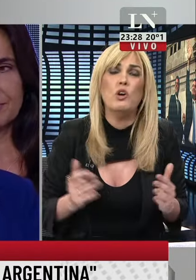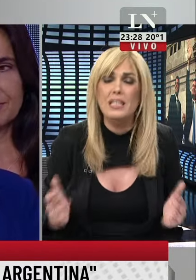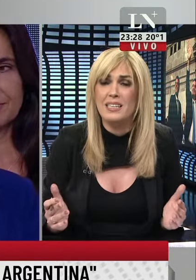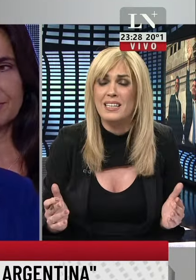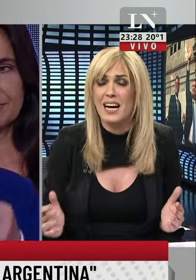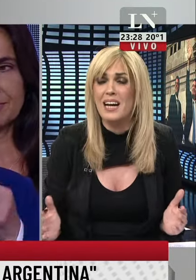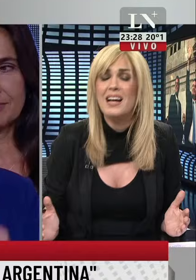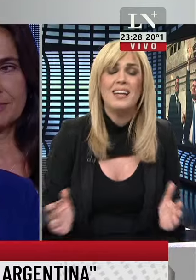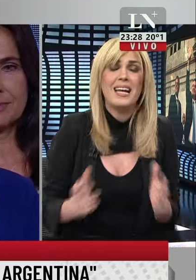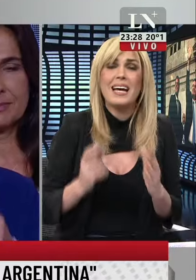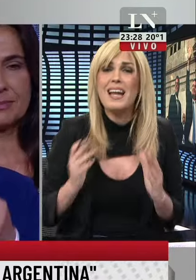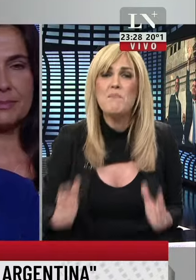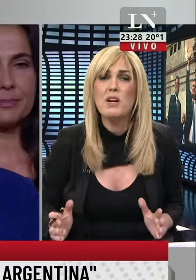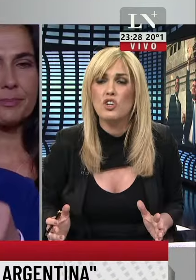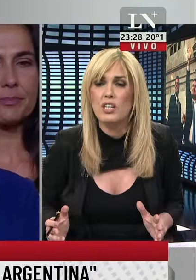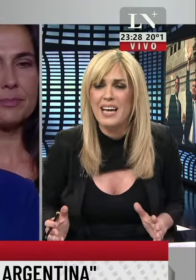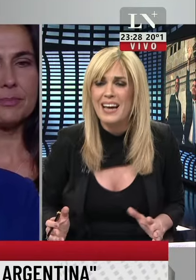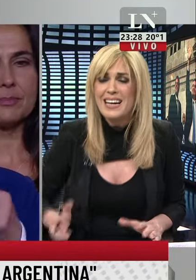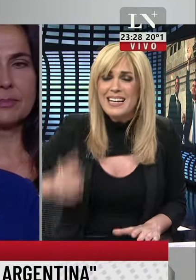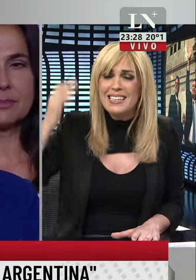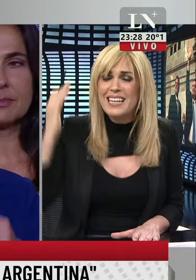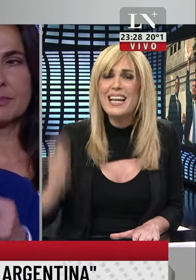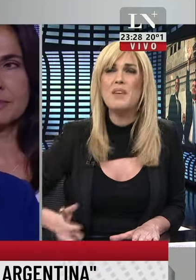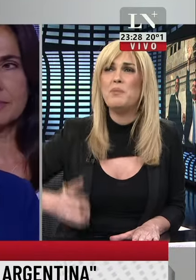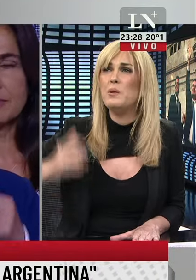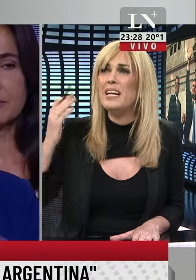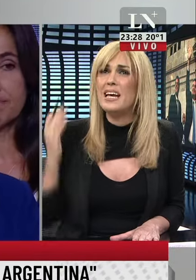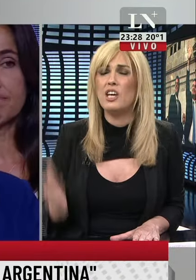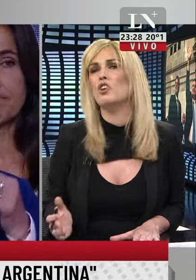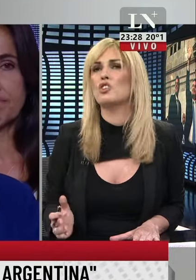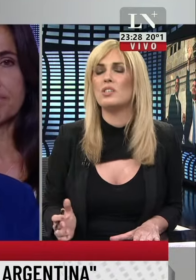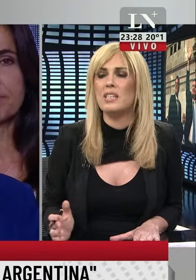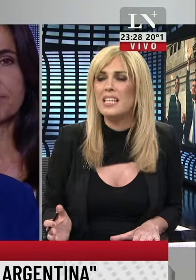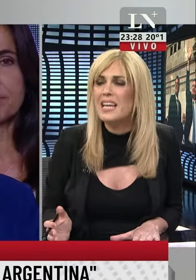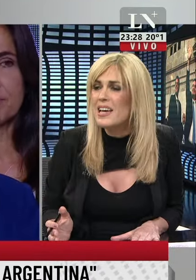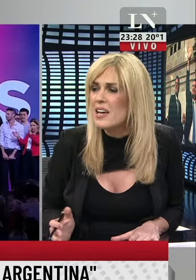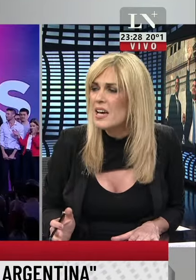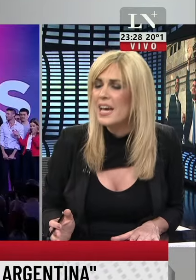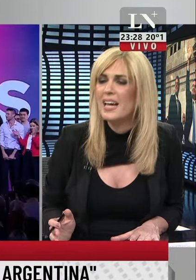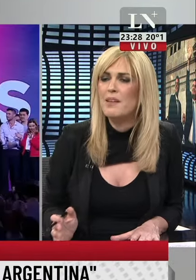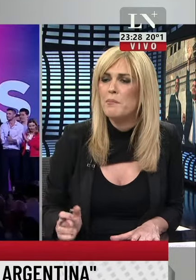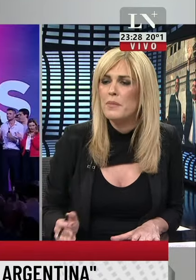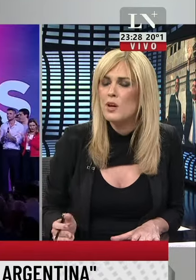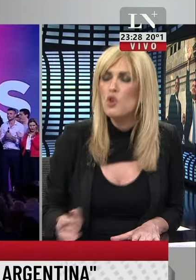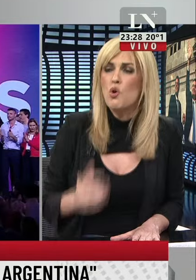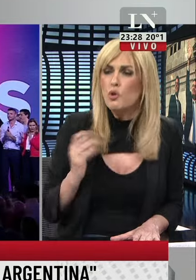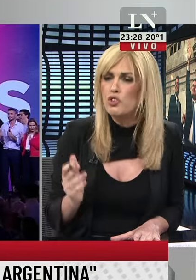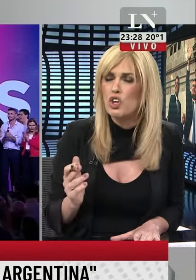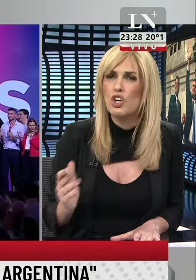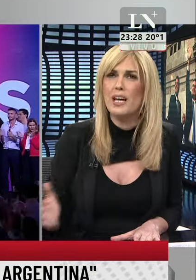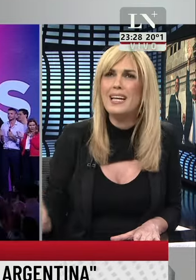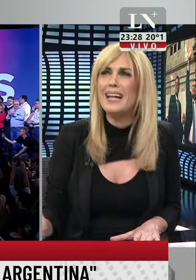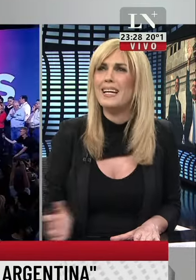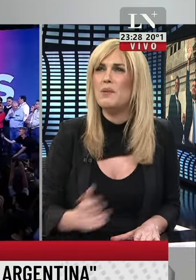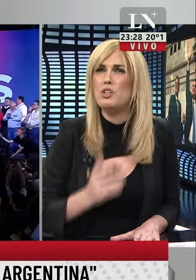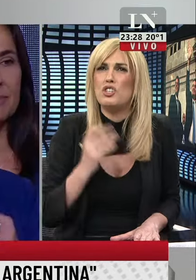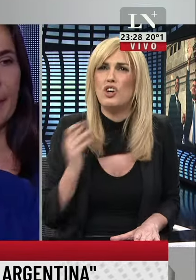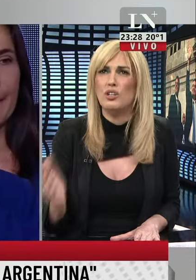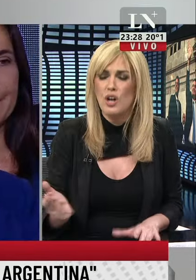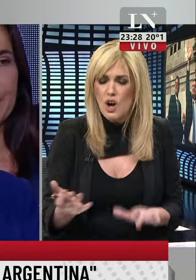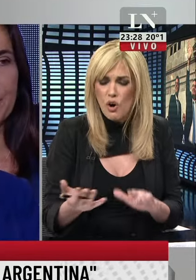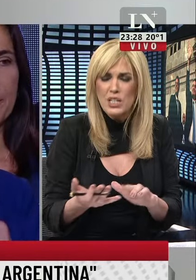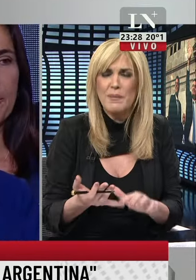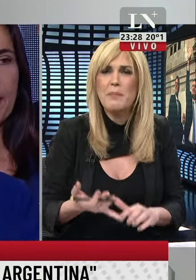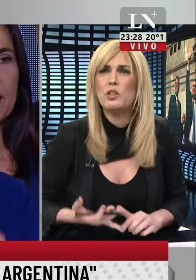clase política, la gran mayoría, llena de privilegios, se dé el gusto de ir a la